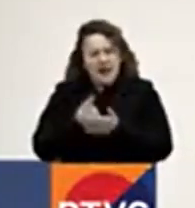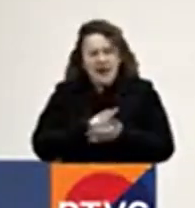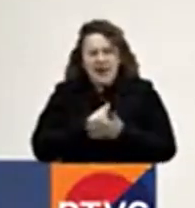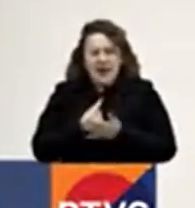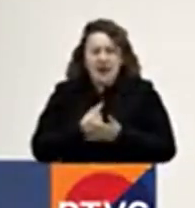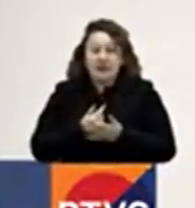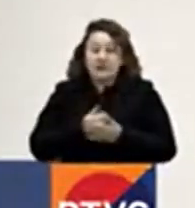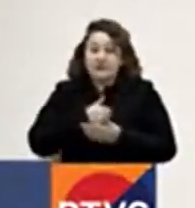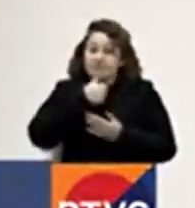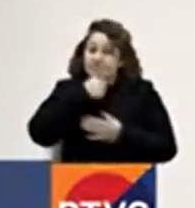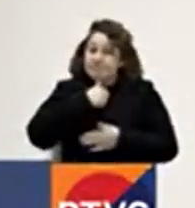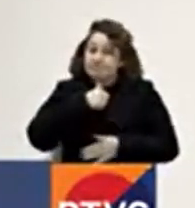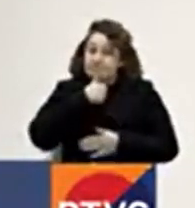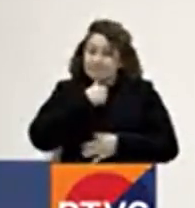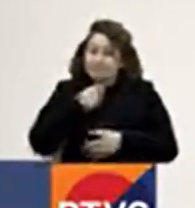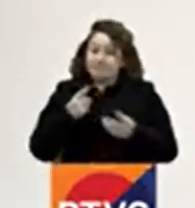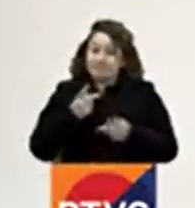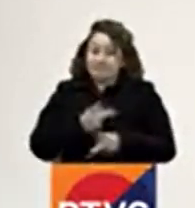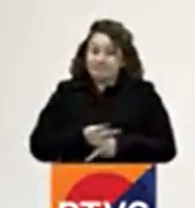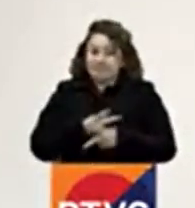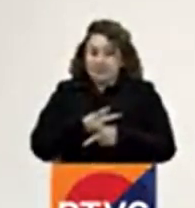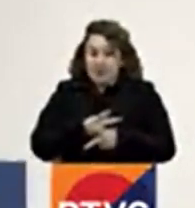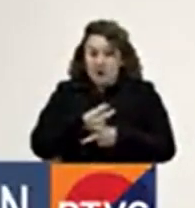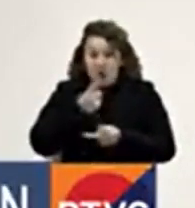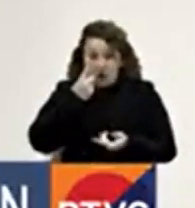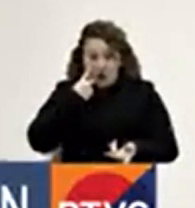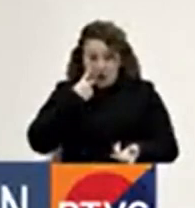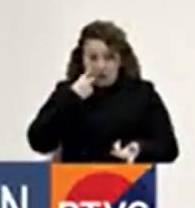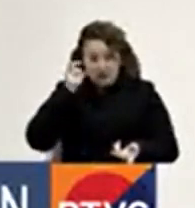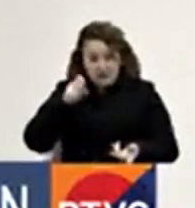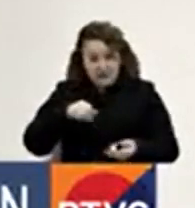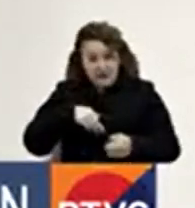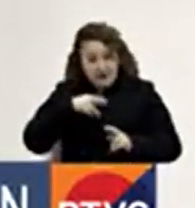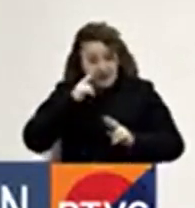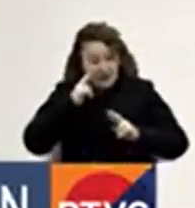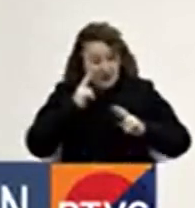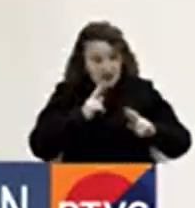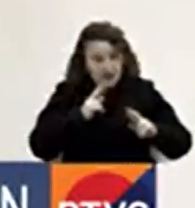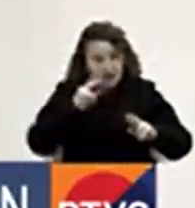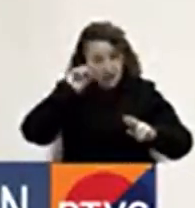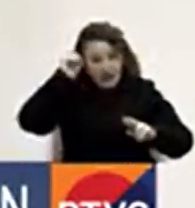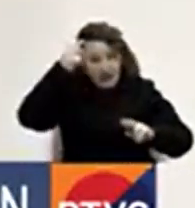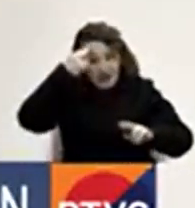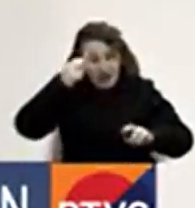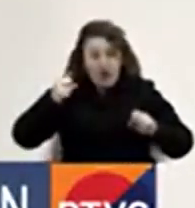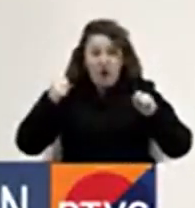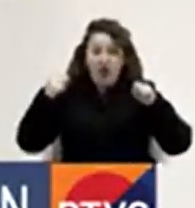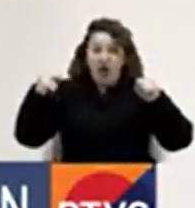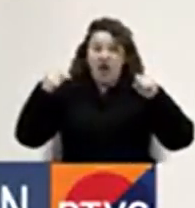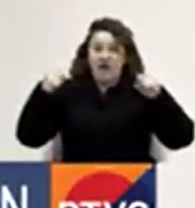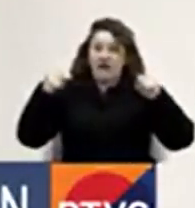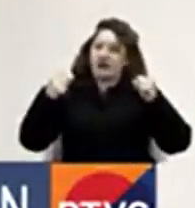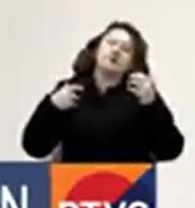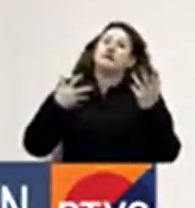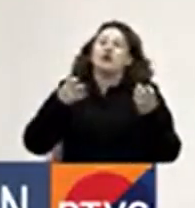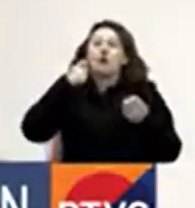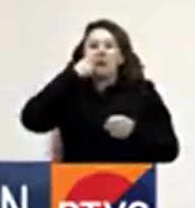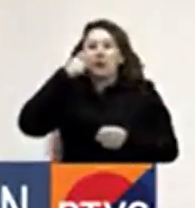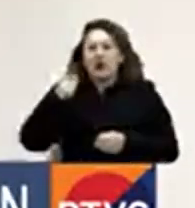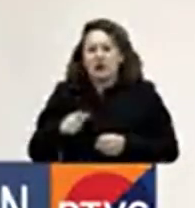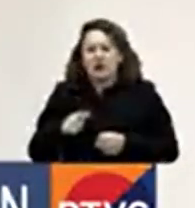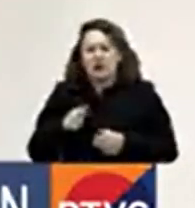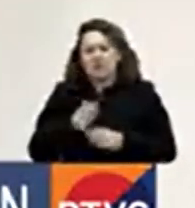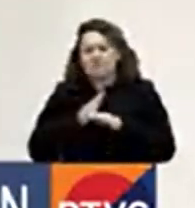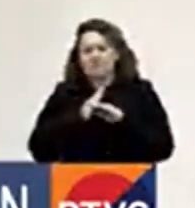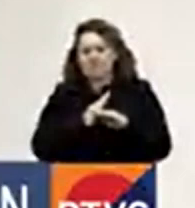y muy cuidadosa. Hay que reconocer el afán del gobierno por querer, desde el punto de vista humanitario, evitar los